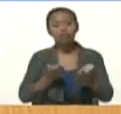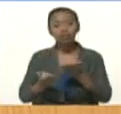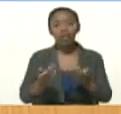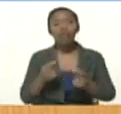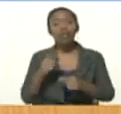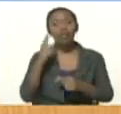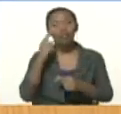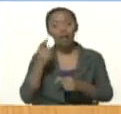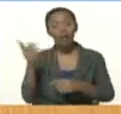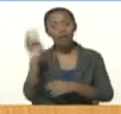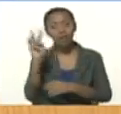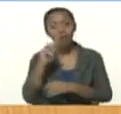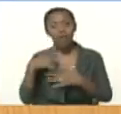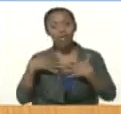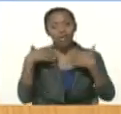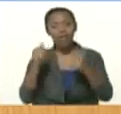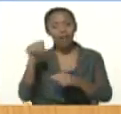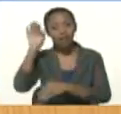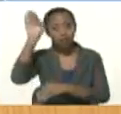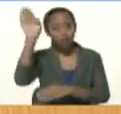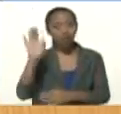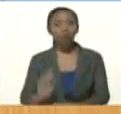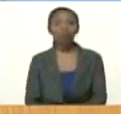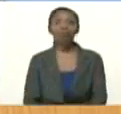una economía sana hacia el futuro.